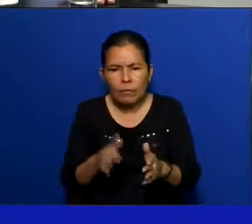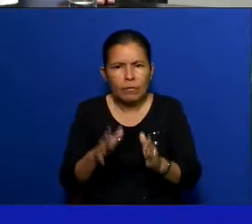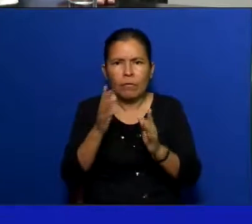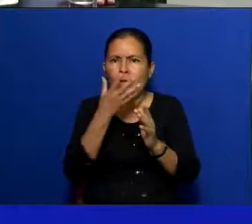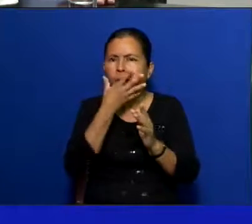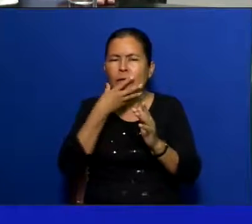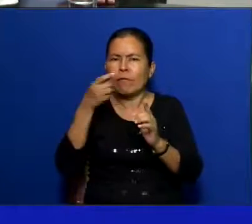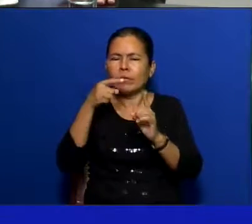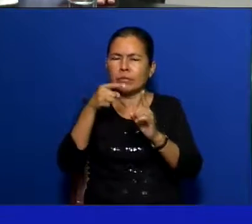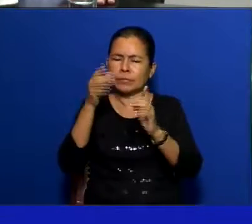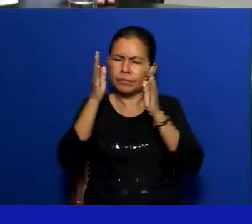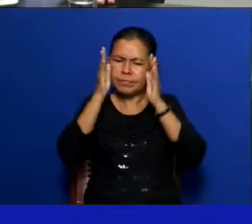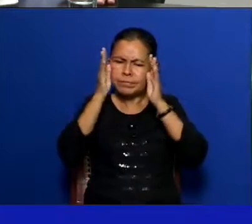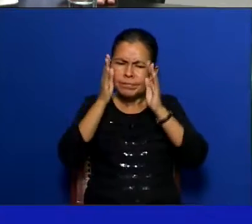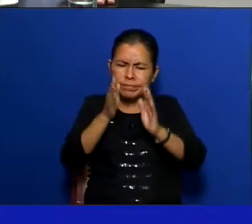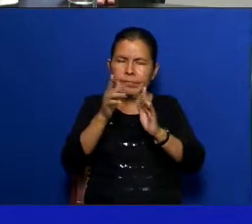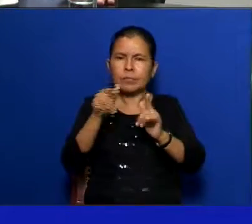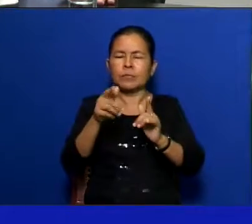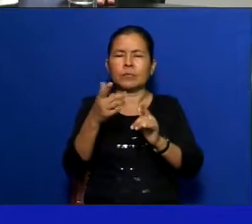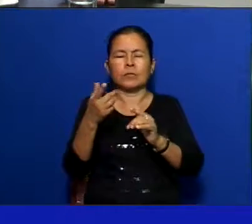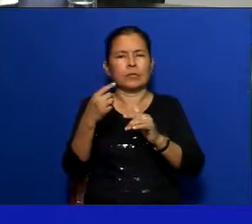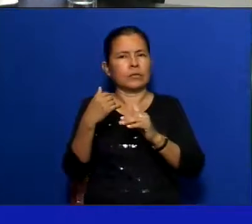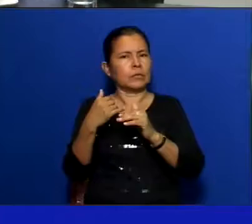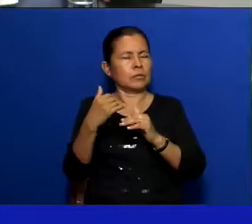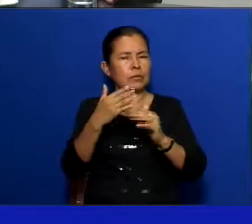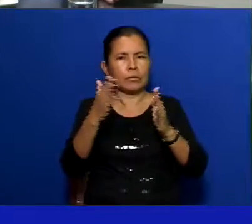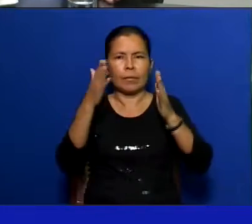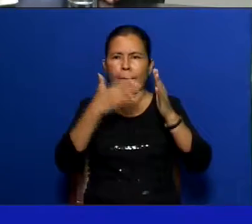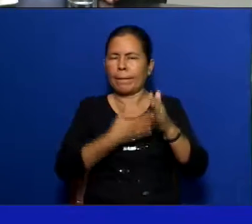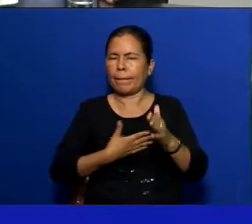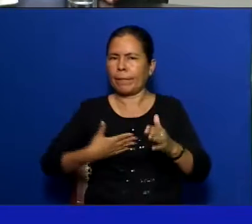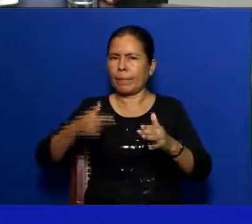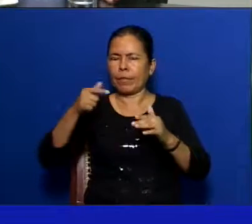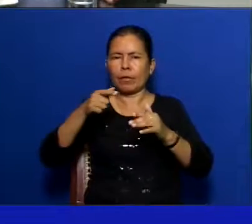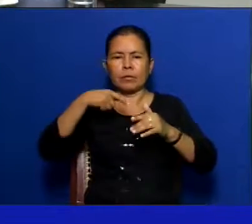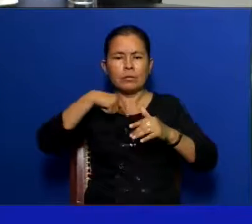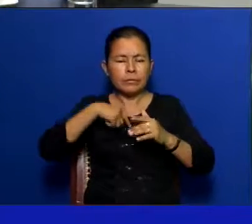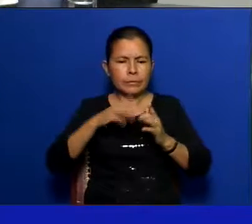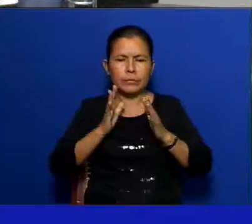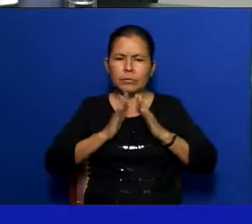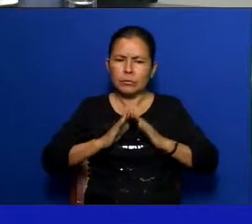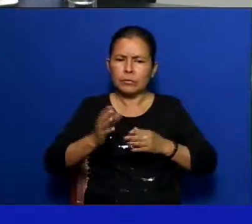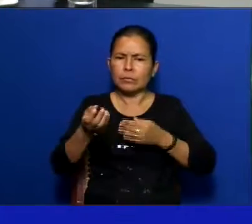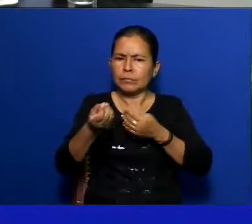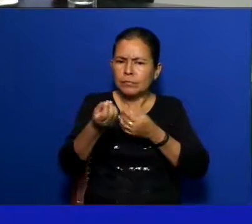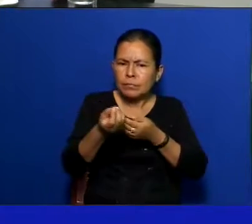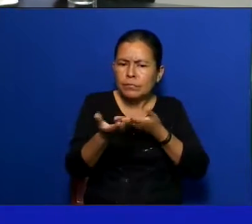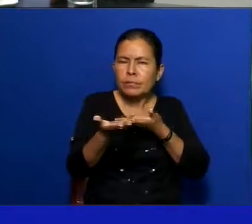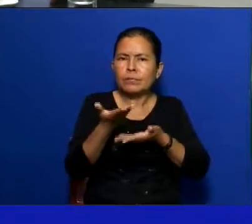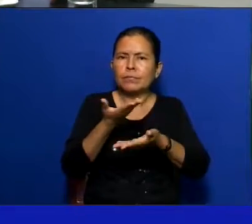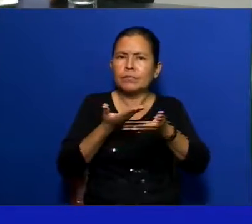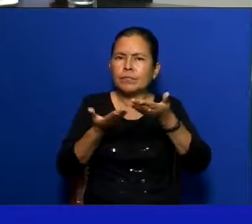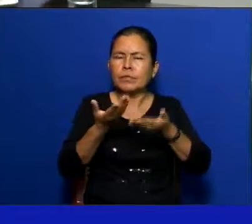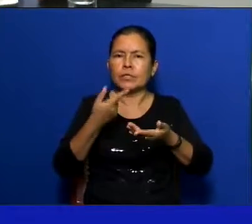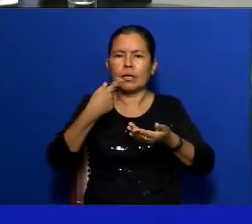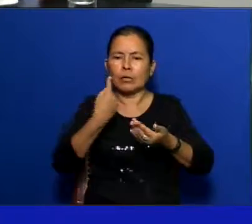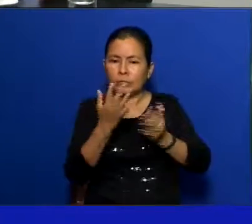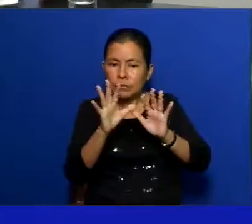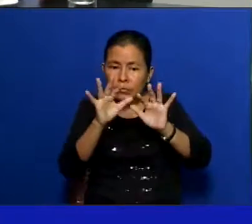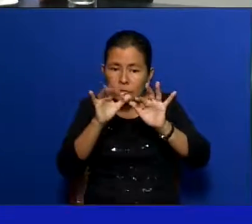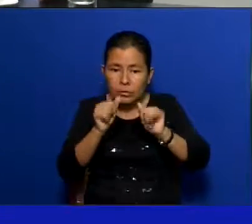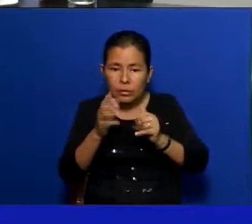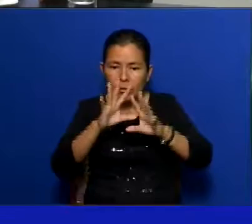niño y la niña, pues, deje nuestros servicios, se vaya más tranquilo y que vaya con la seguridad de que el